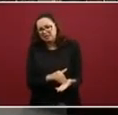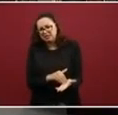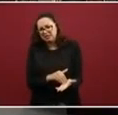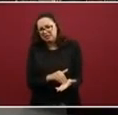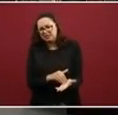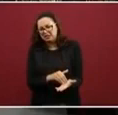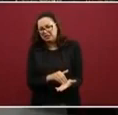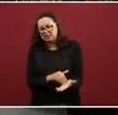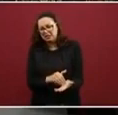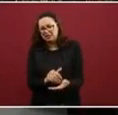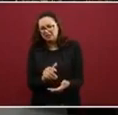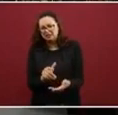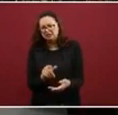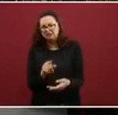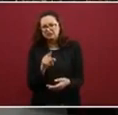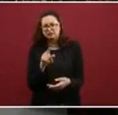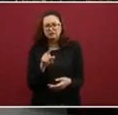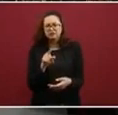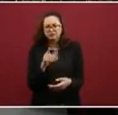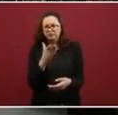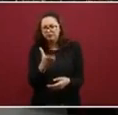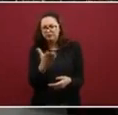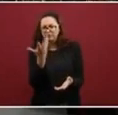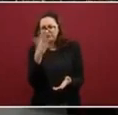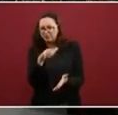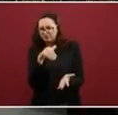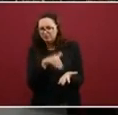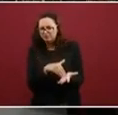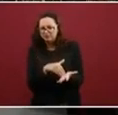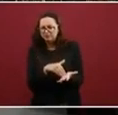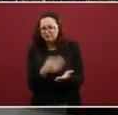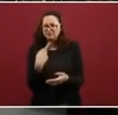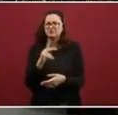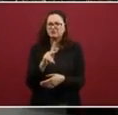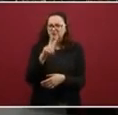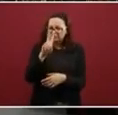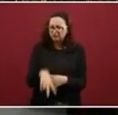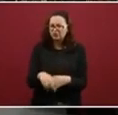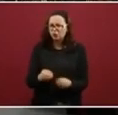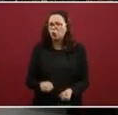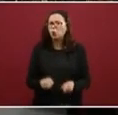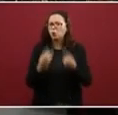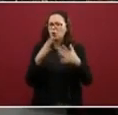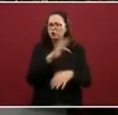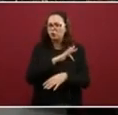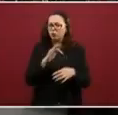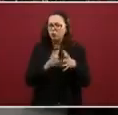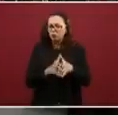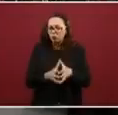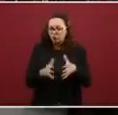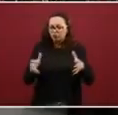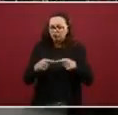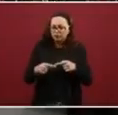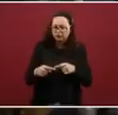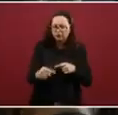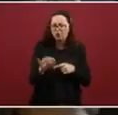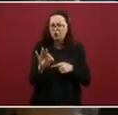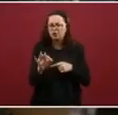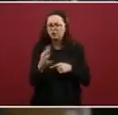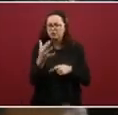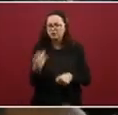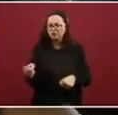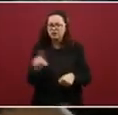aclaración. Es que hasta usted dice que son 10,000, pero realmente ¿cuánto podría aumentar nada más en este periodo de 45